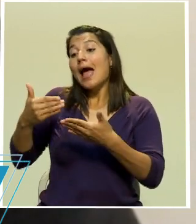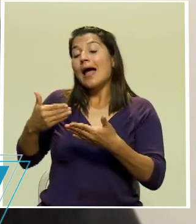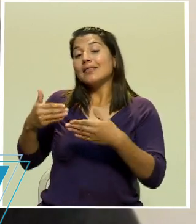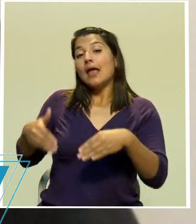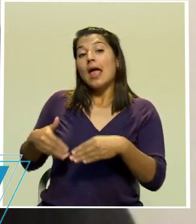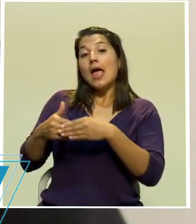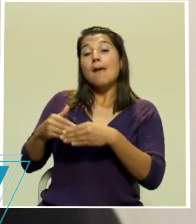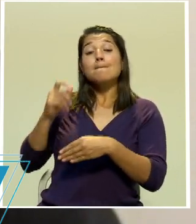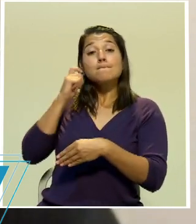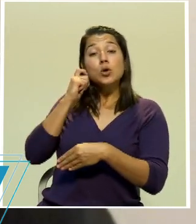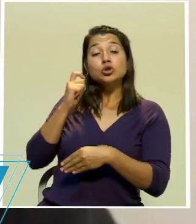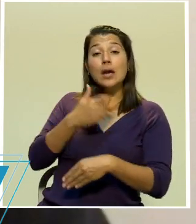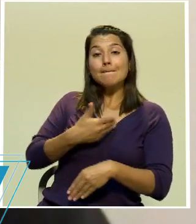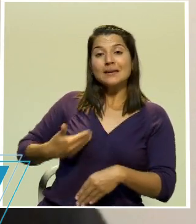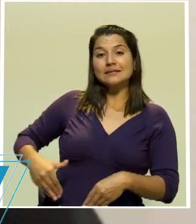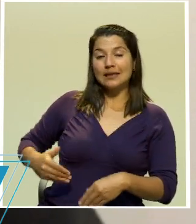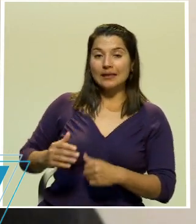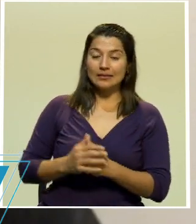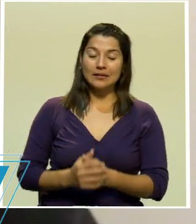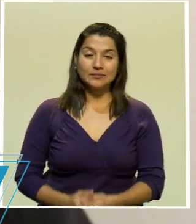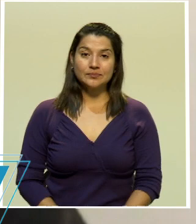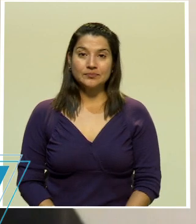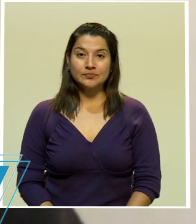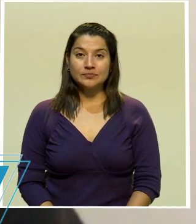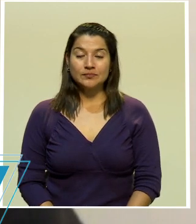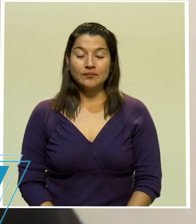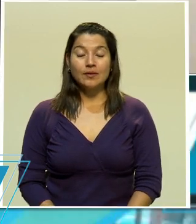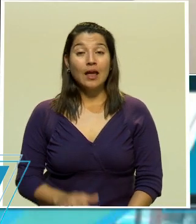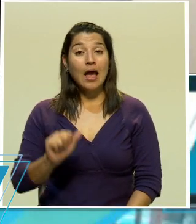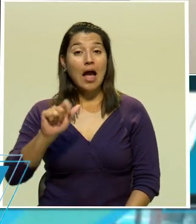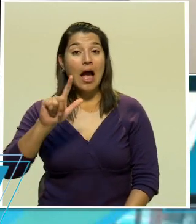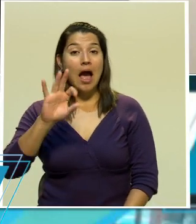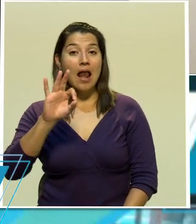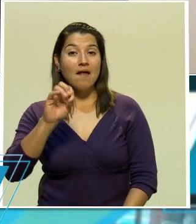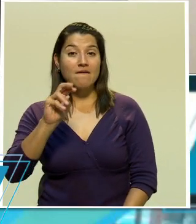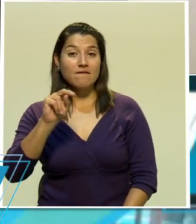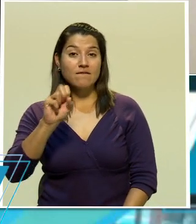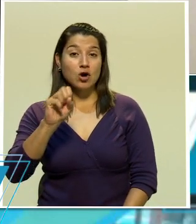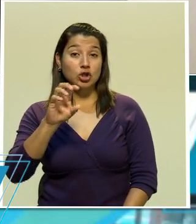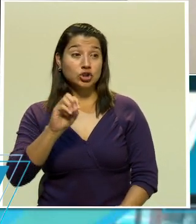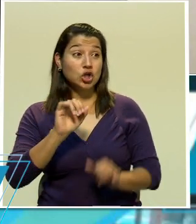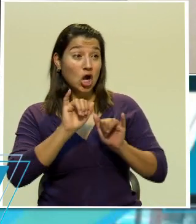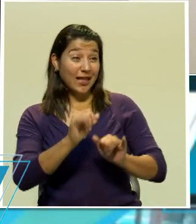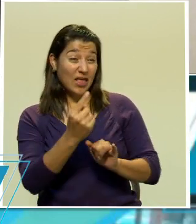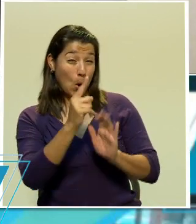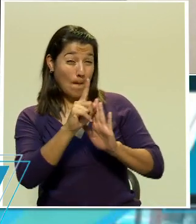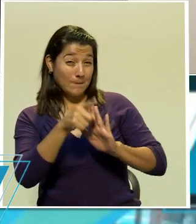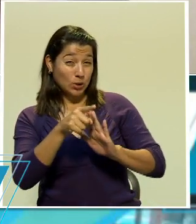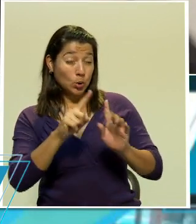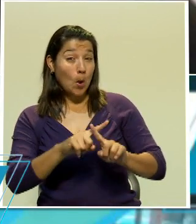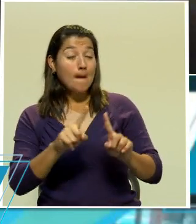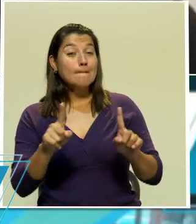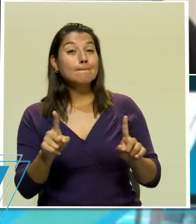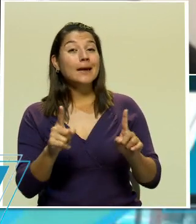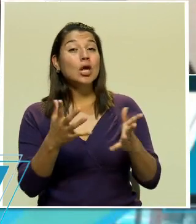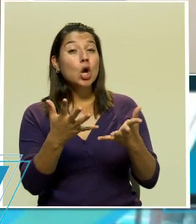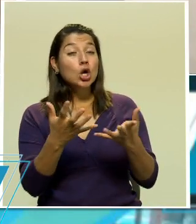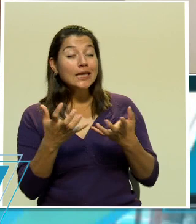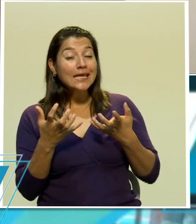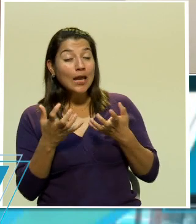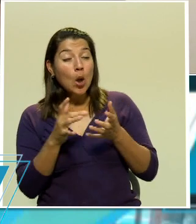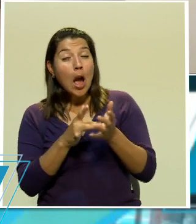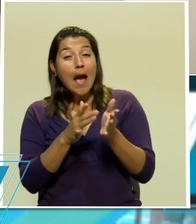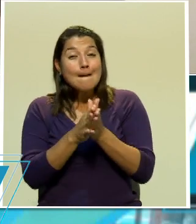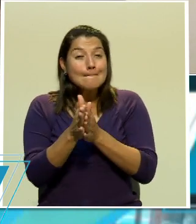que ella incluso es mucho más carismática que su esposo. Alfonso, nos queda un minuto escaso, pero voy a exprimir